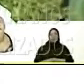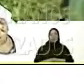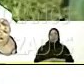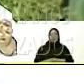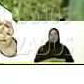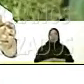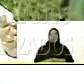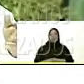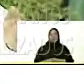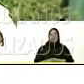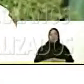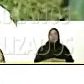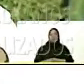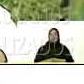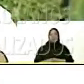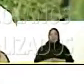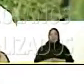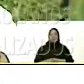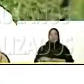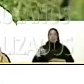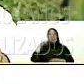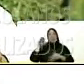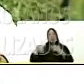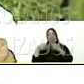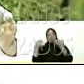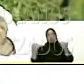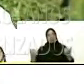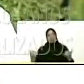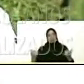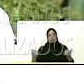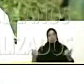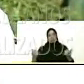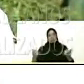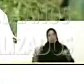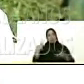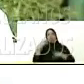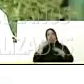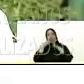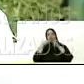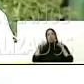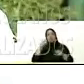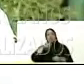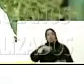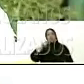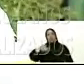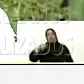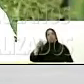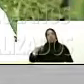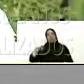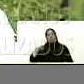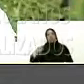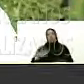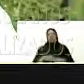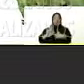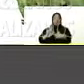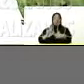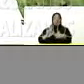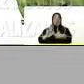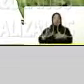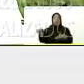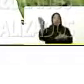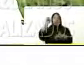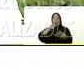allá iremos y por ello empeñaremos todo nuestro esfuerzo, todo nuestro trabajo.